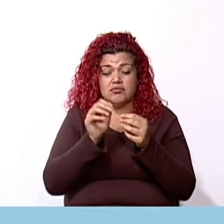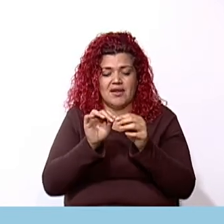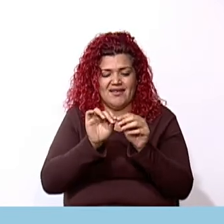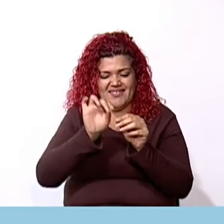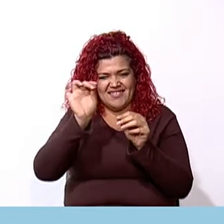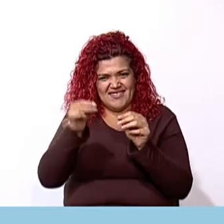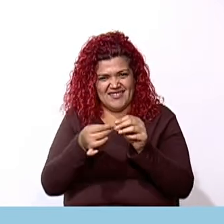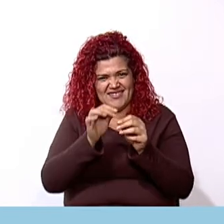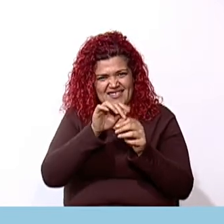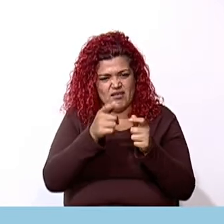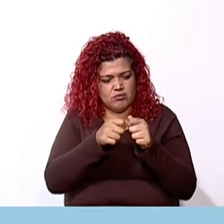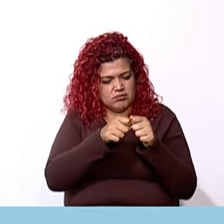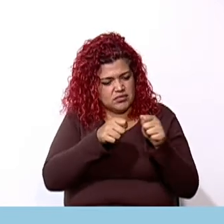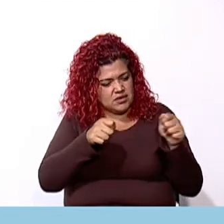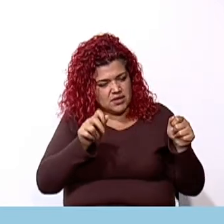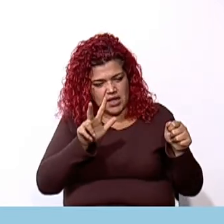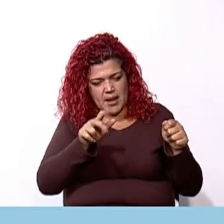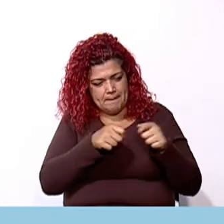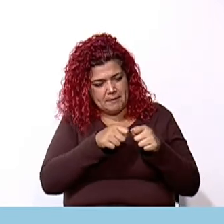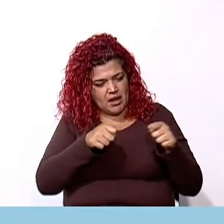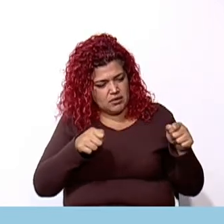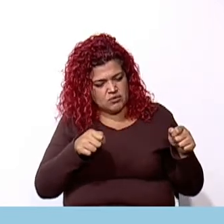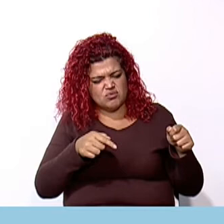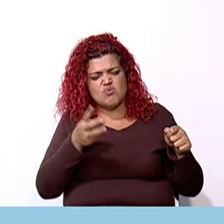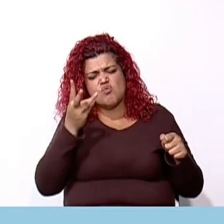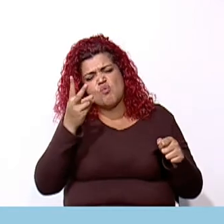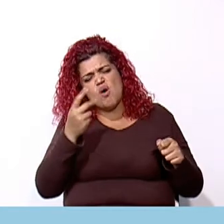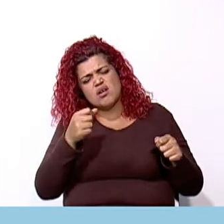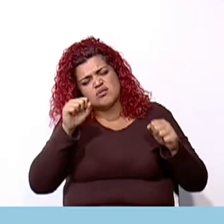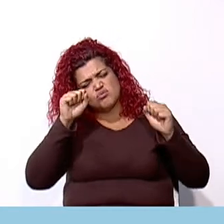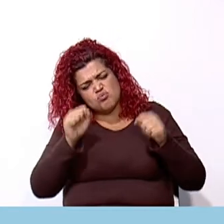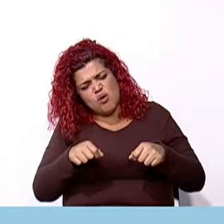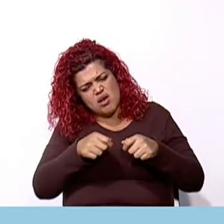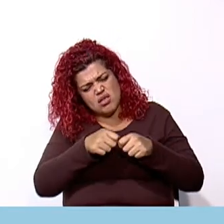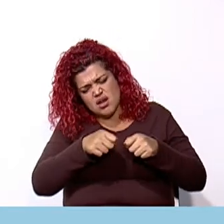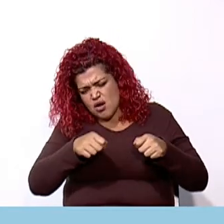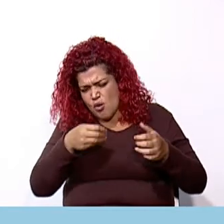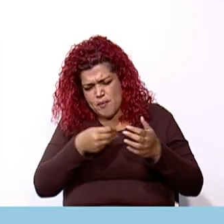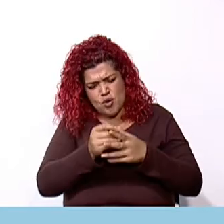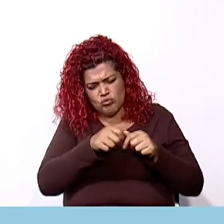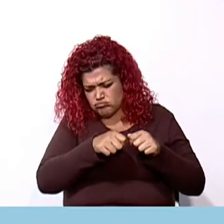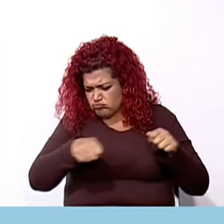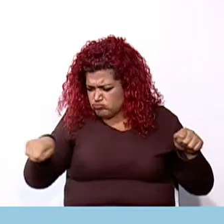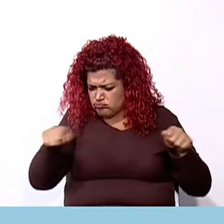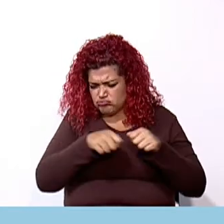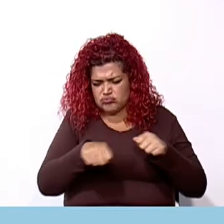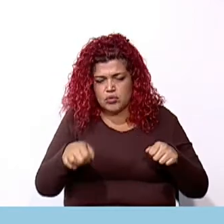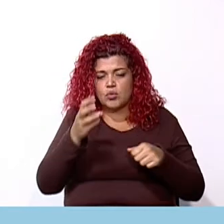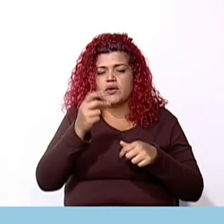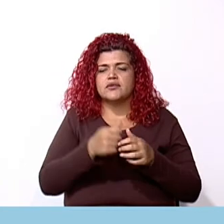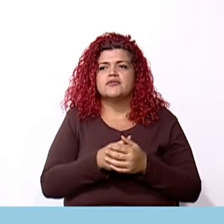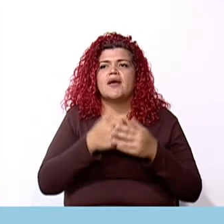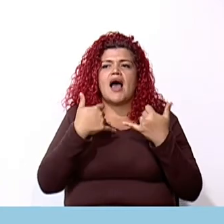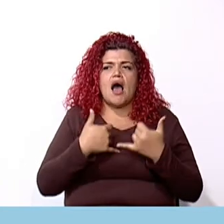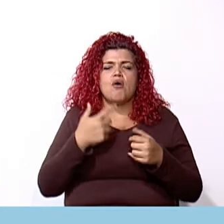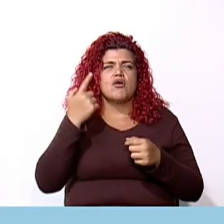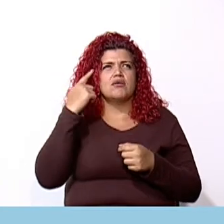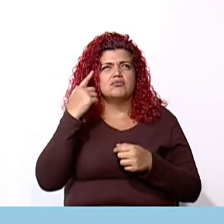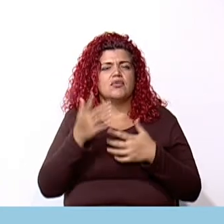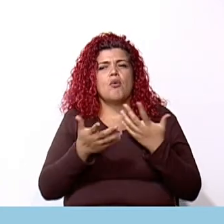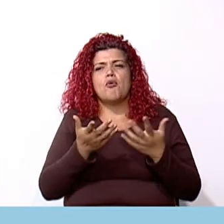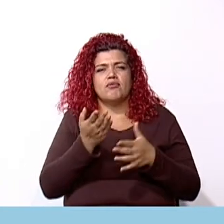cinta. ¿Cuántos lazos puede realizar doña Julia con toda la cinta que compró? Hagamos el